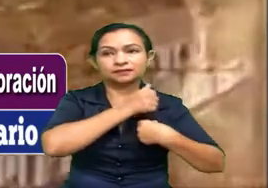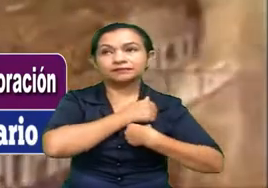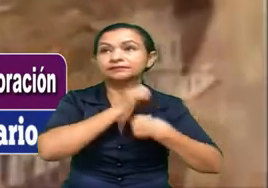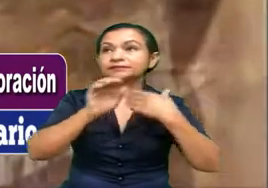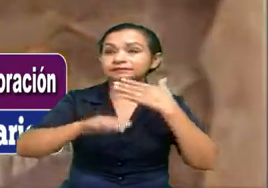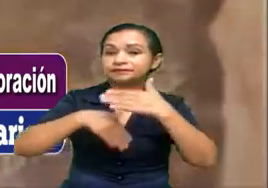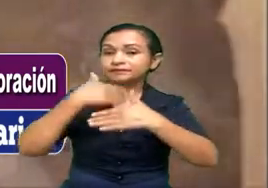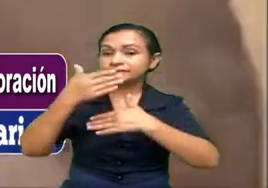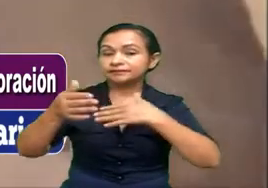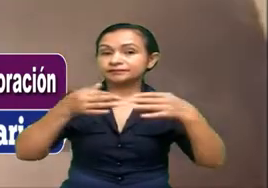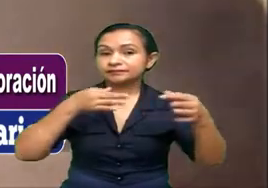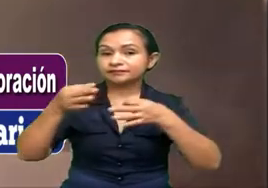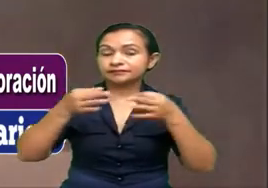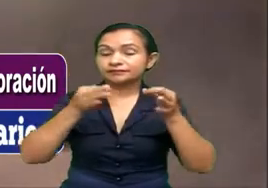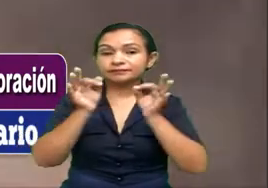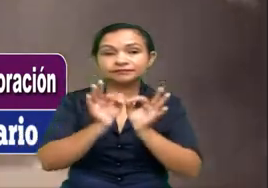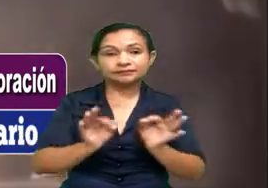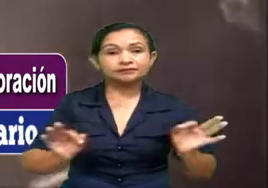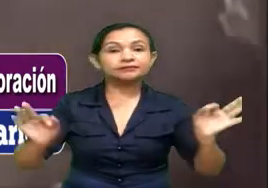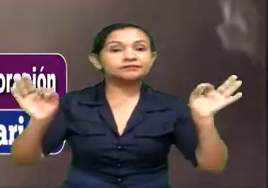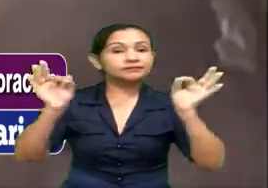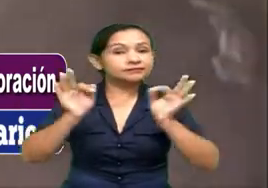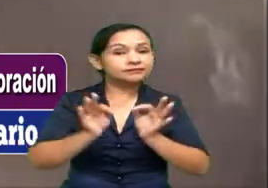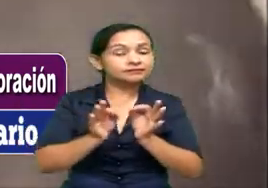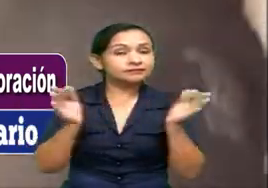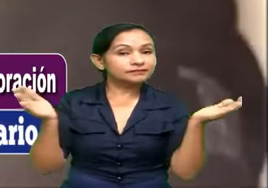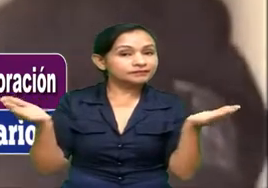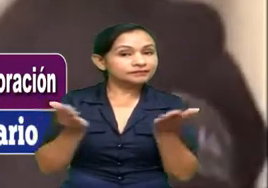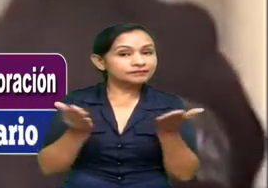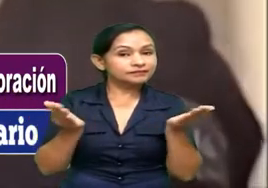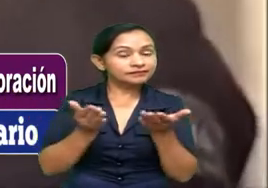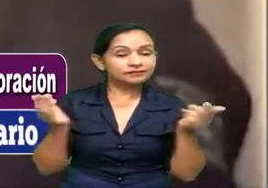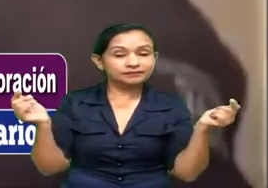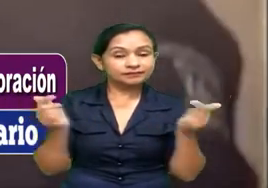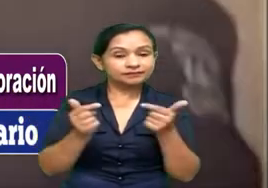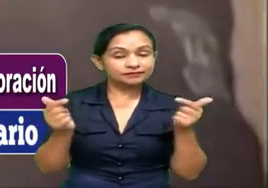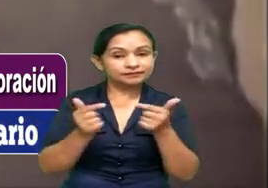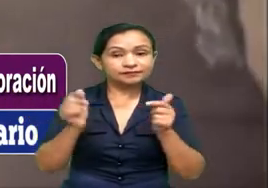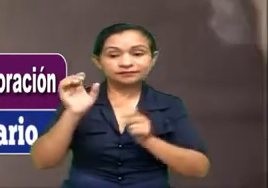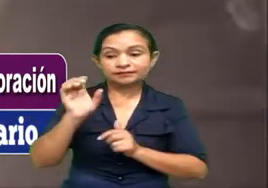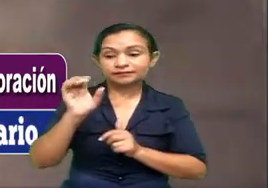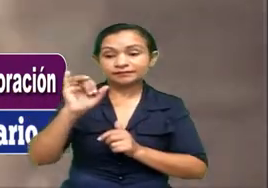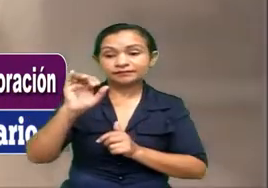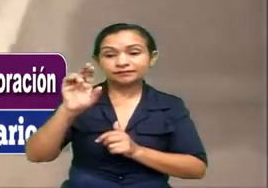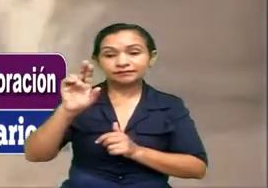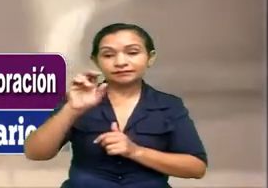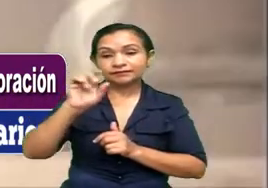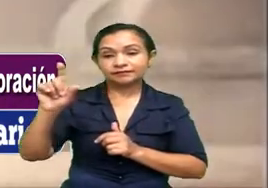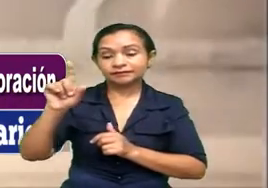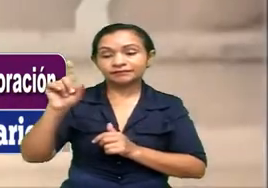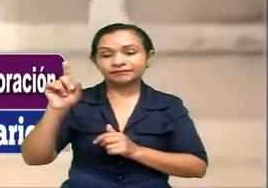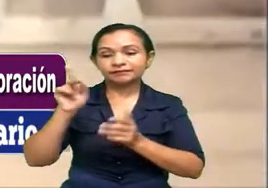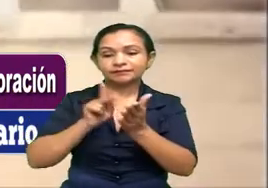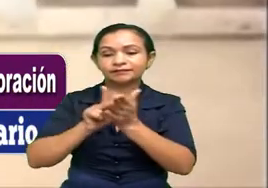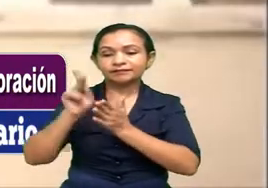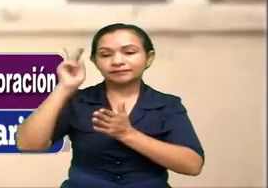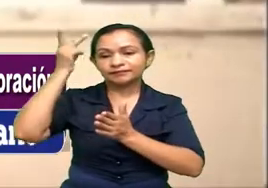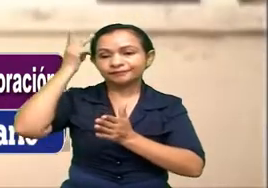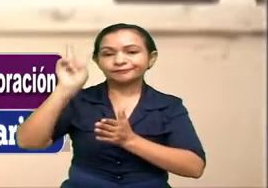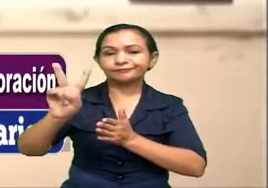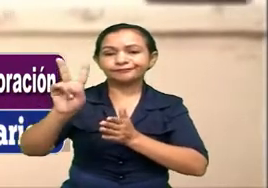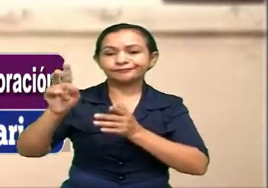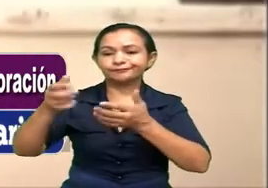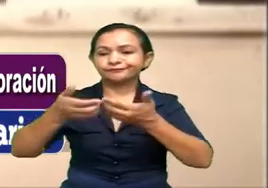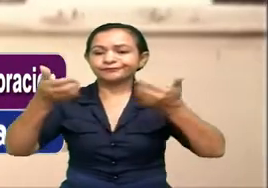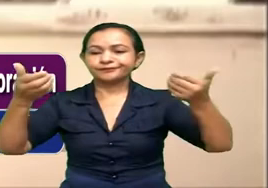hablar después. Claro. Pero lo interesante es cómo esta guerra civil que se genera entre dos partidos políticos, sí,